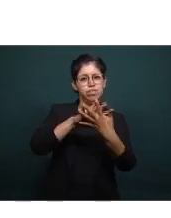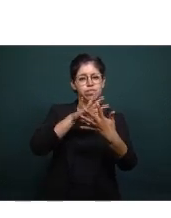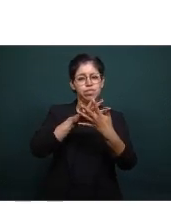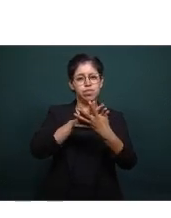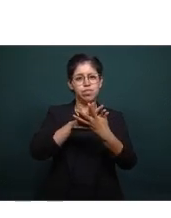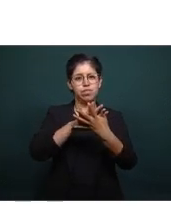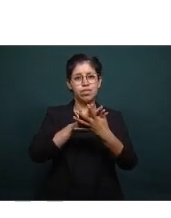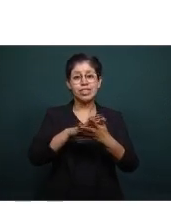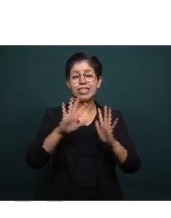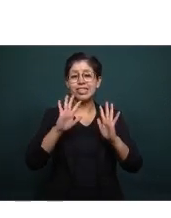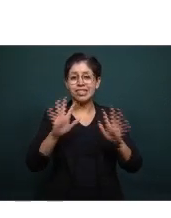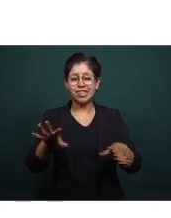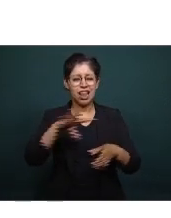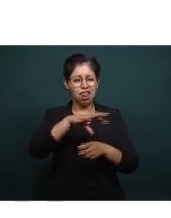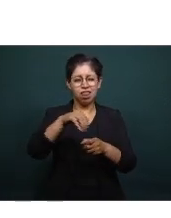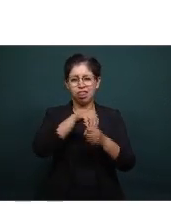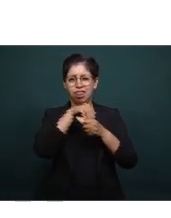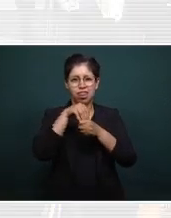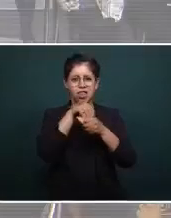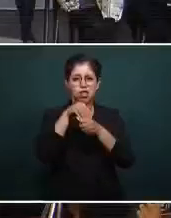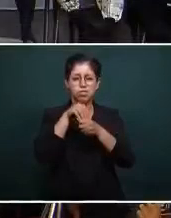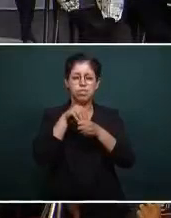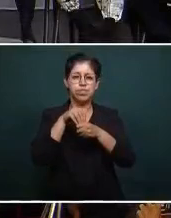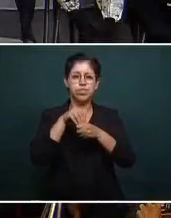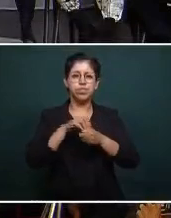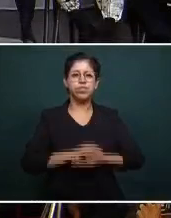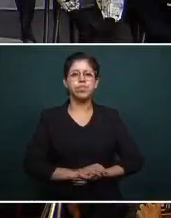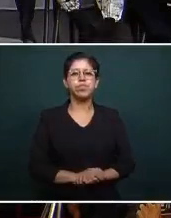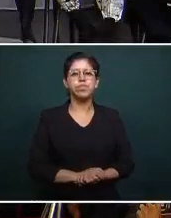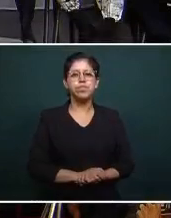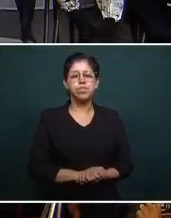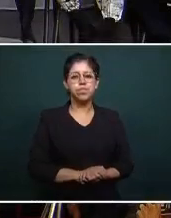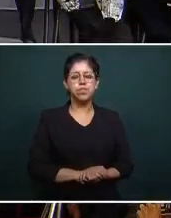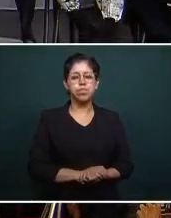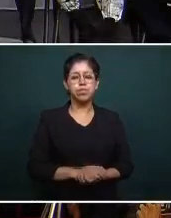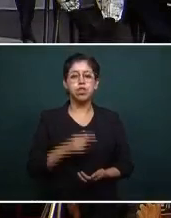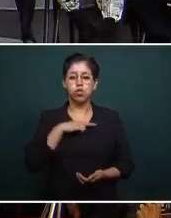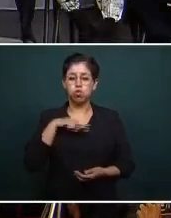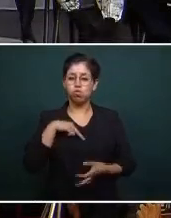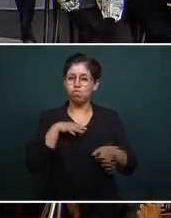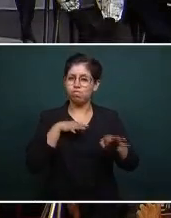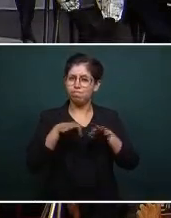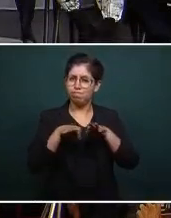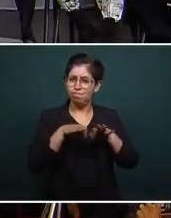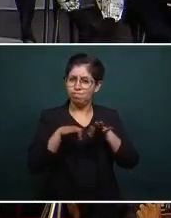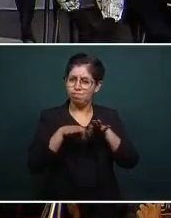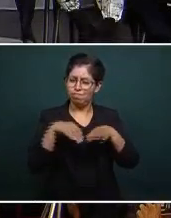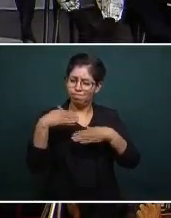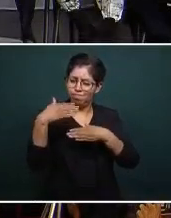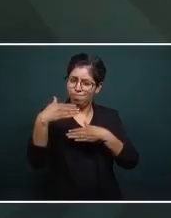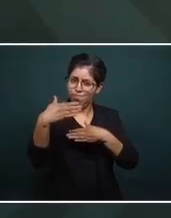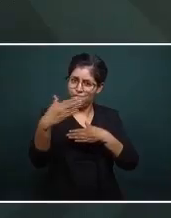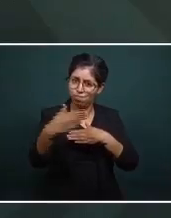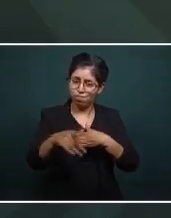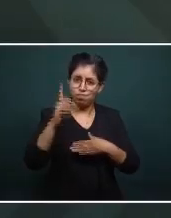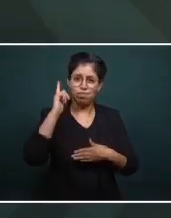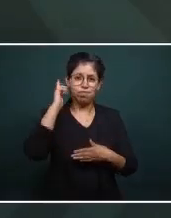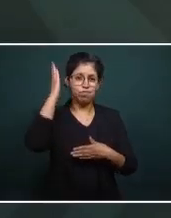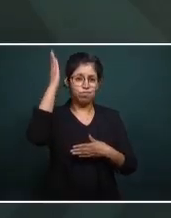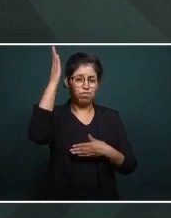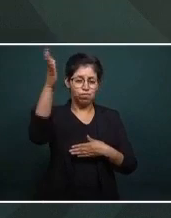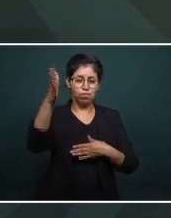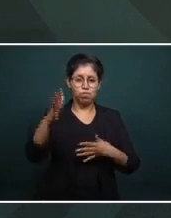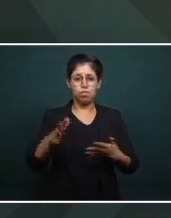una sobrepoblación y en donde estamos trabajando también en un avance para la apertura de nuevos espacios que